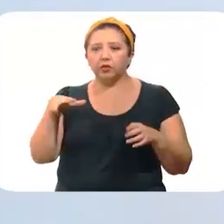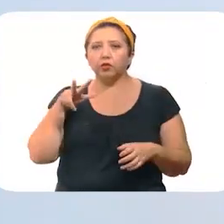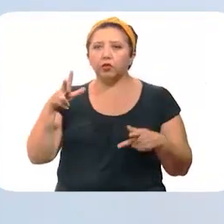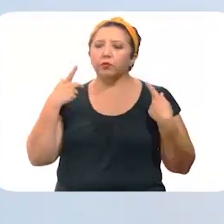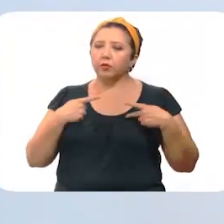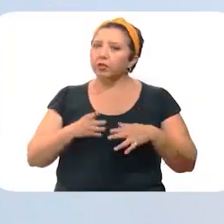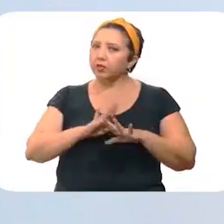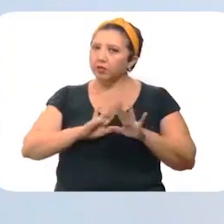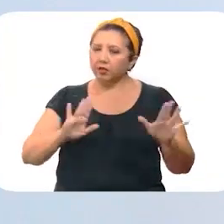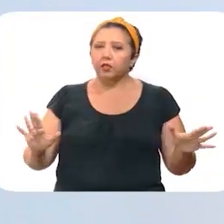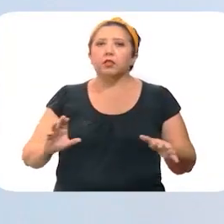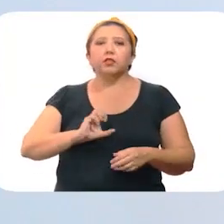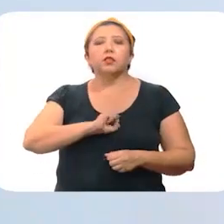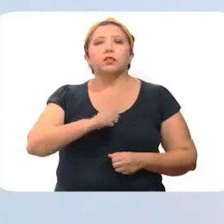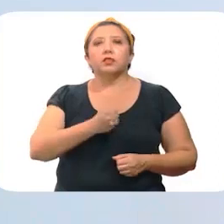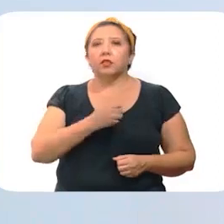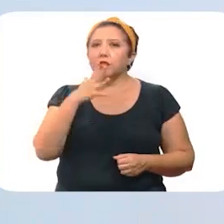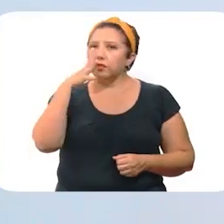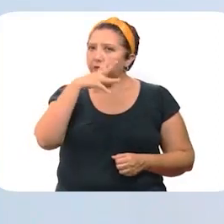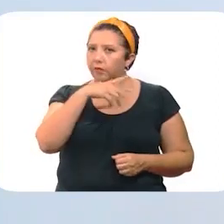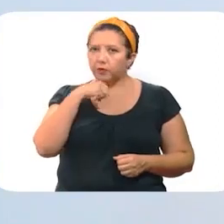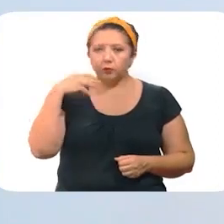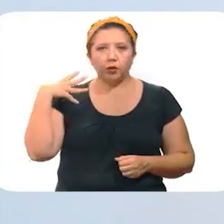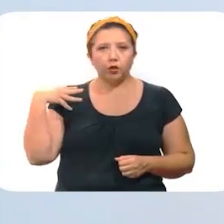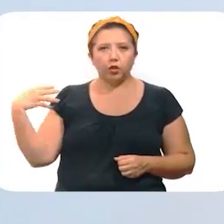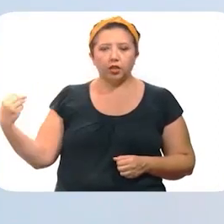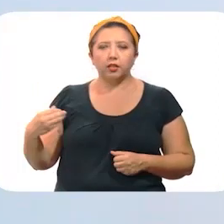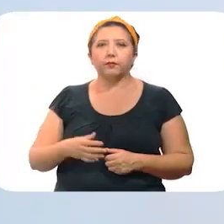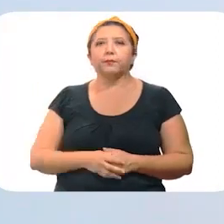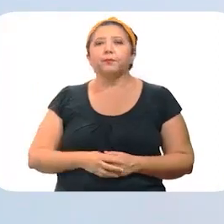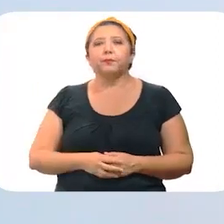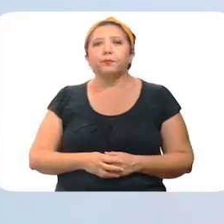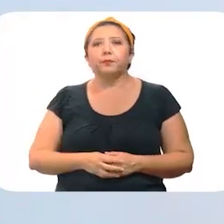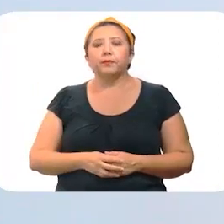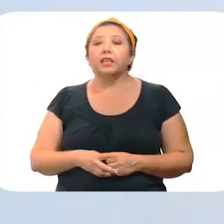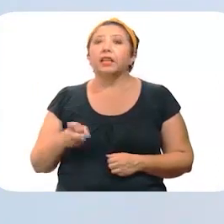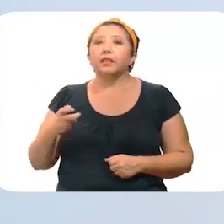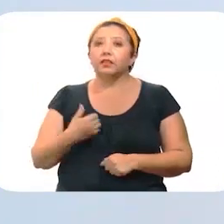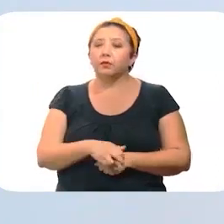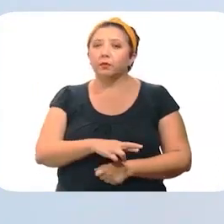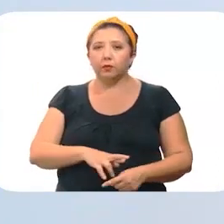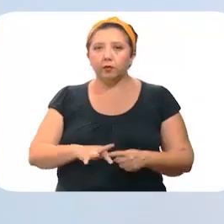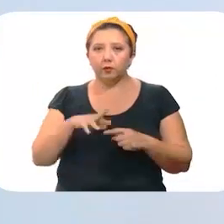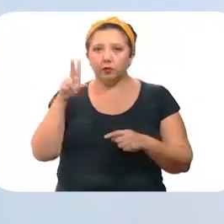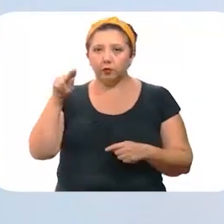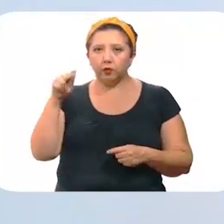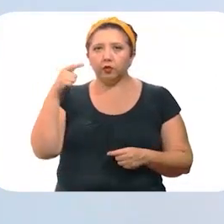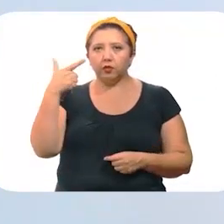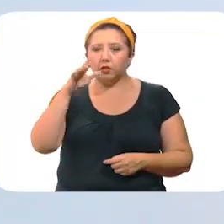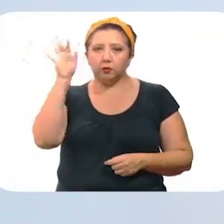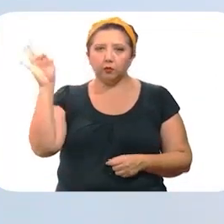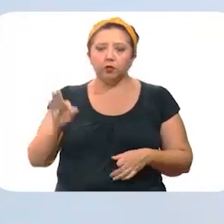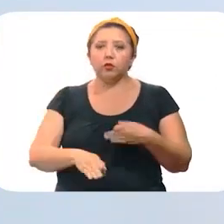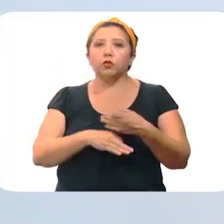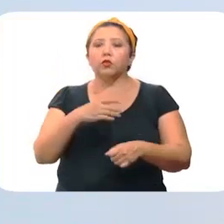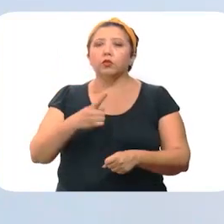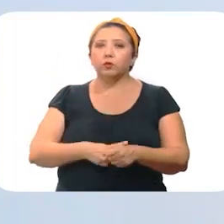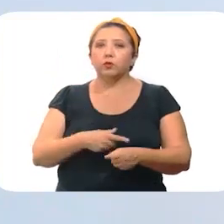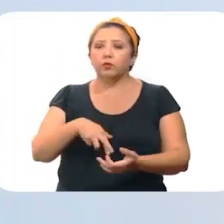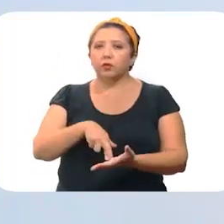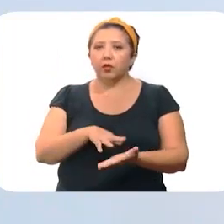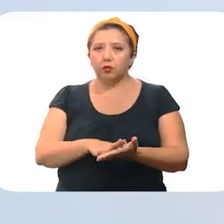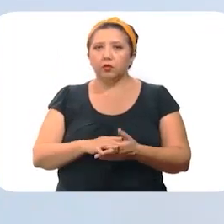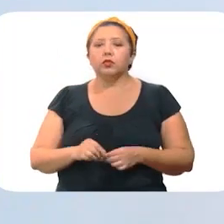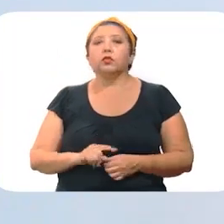27.618 pacientes ya se recuperaron, no presentan síntomas ni pueden contagiar. Esta cifra representa el 87% del total de